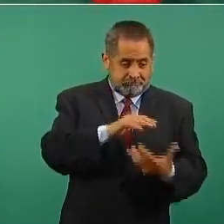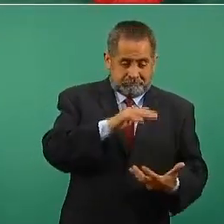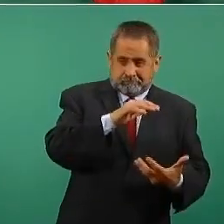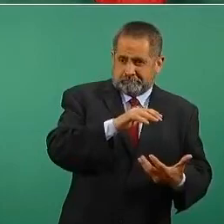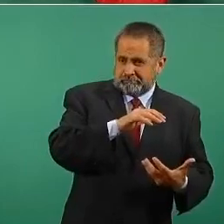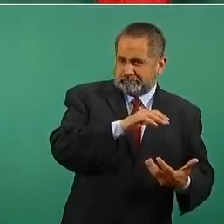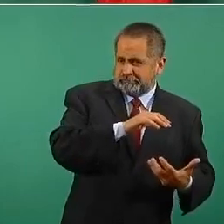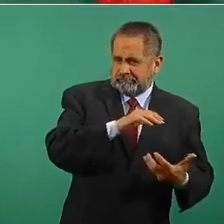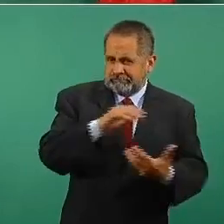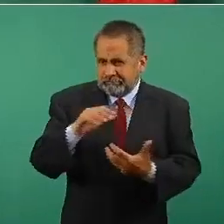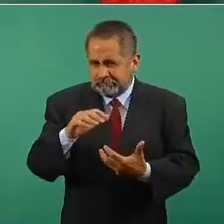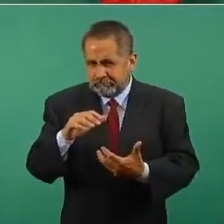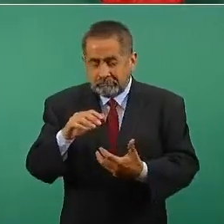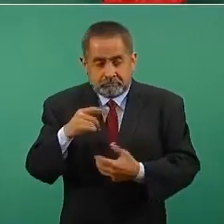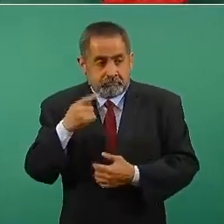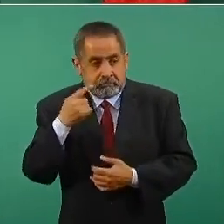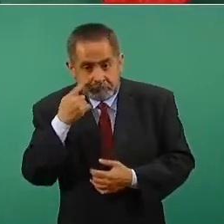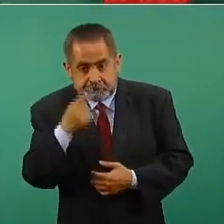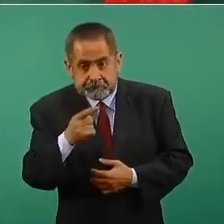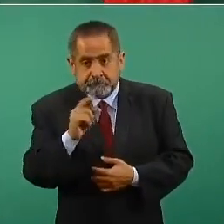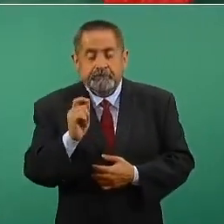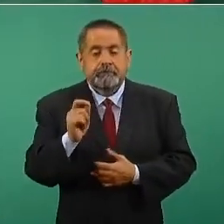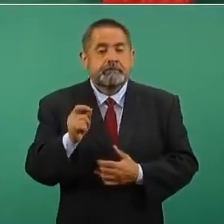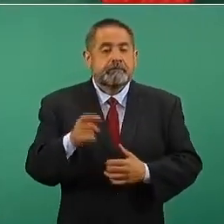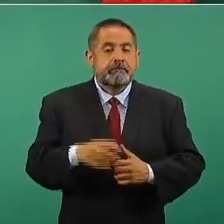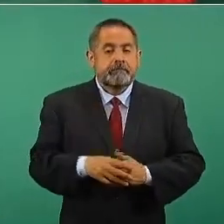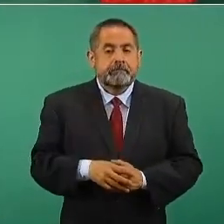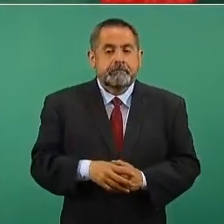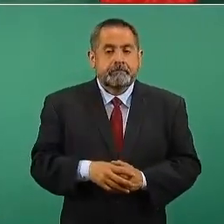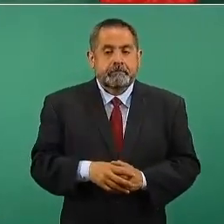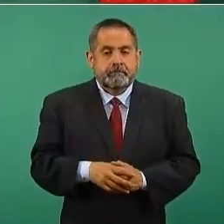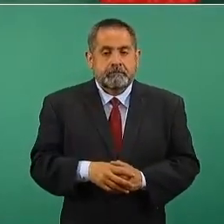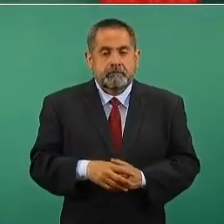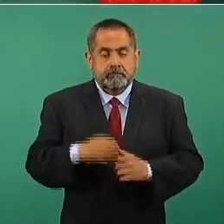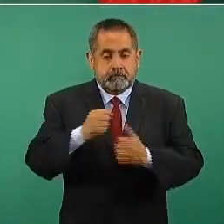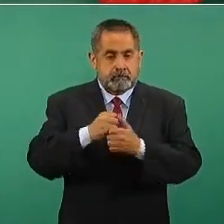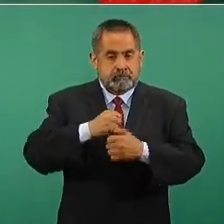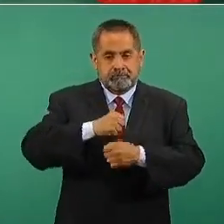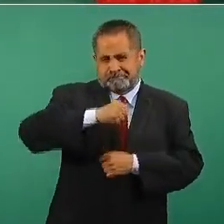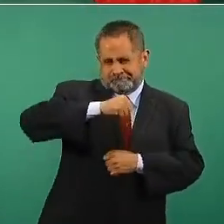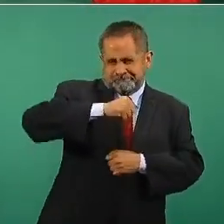y van a ver cómo con escudos